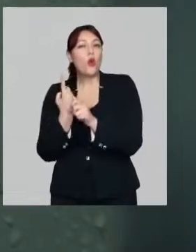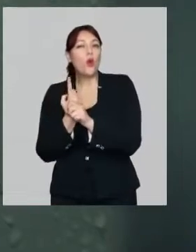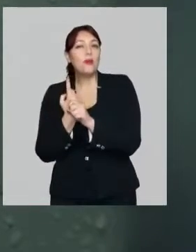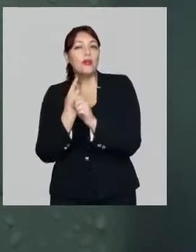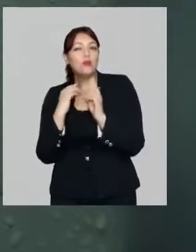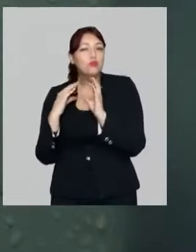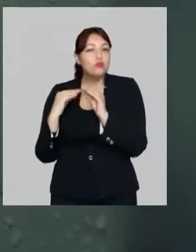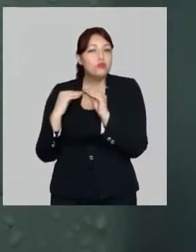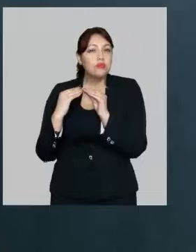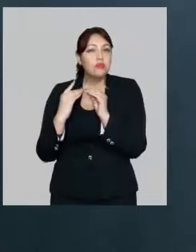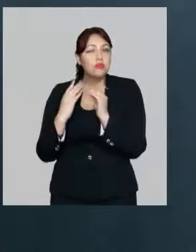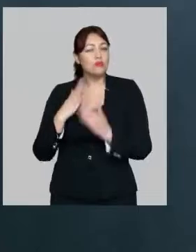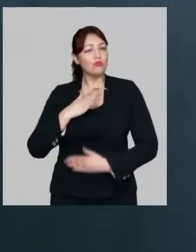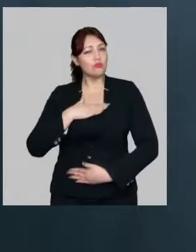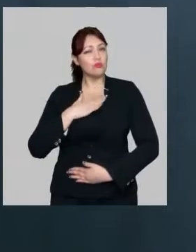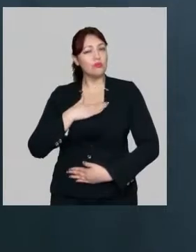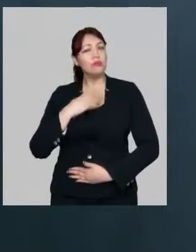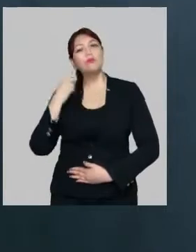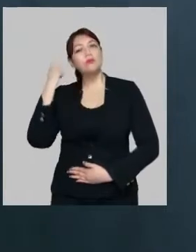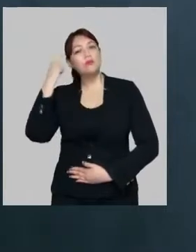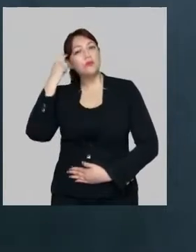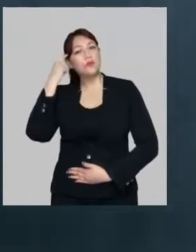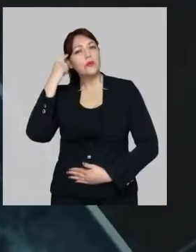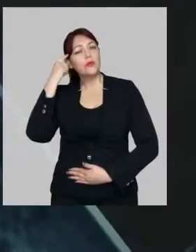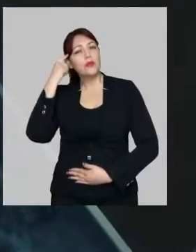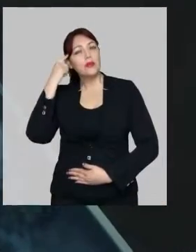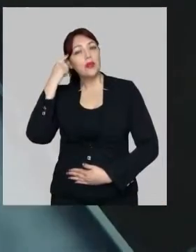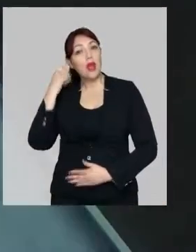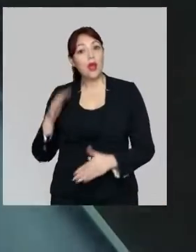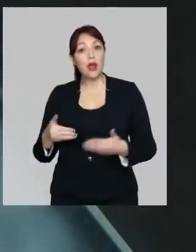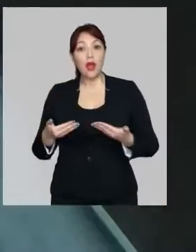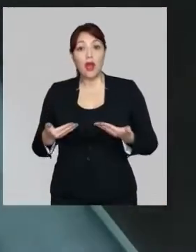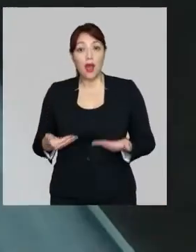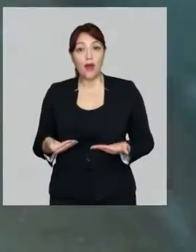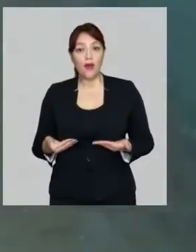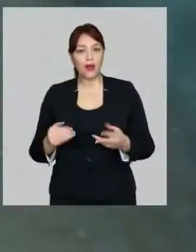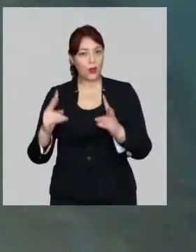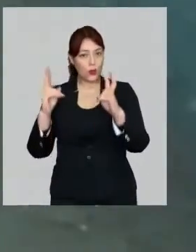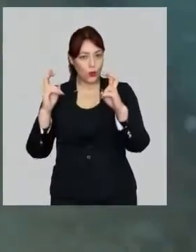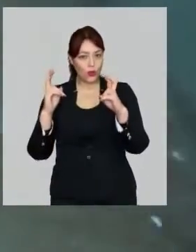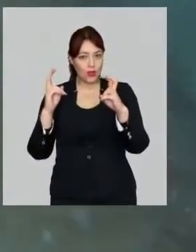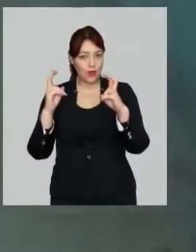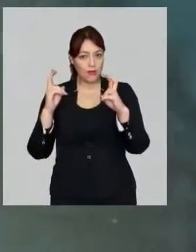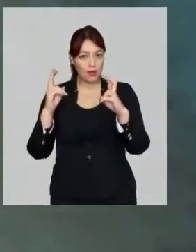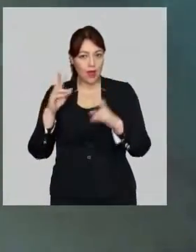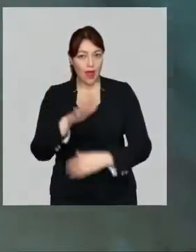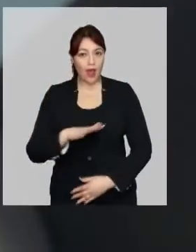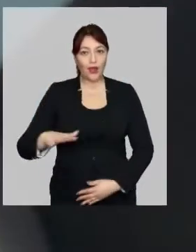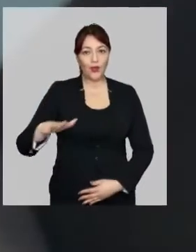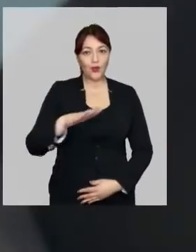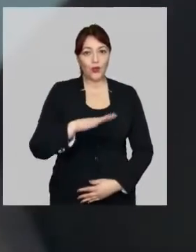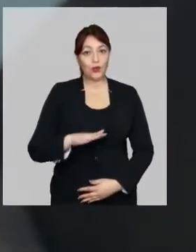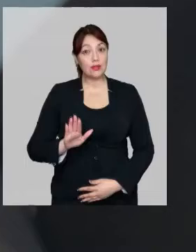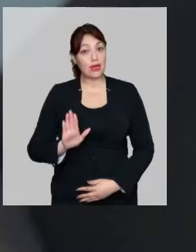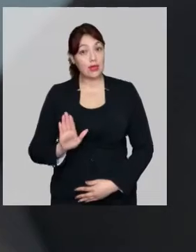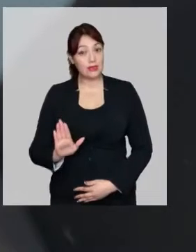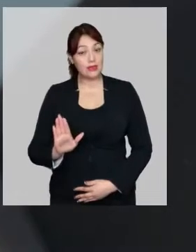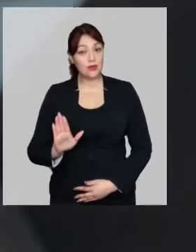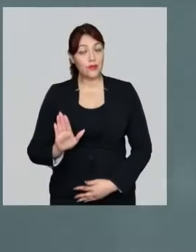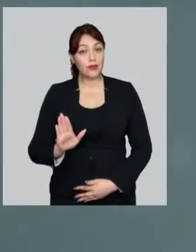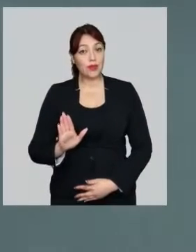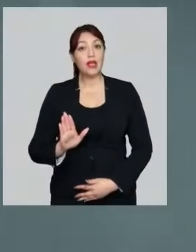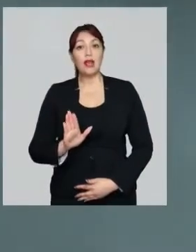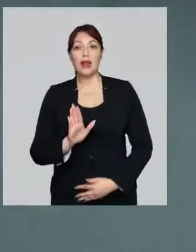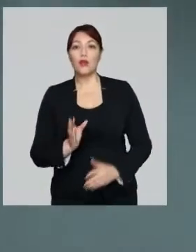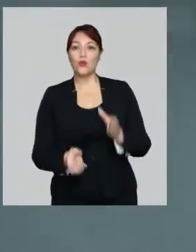Conversamos con nosotros mismos, sacamos cosas en limpio. Y ahora último, hay un temita que nos tiene a todos así. ¿Será